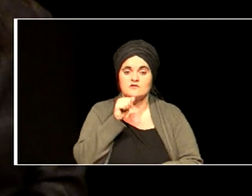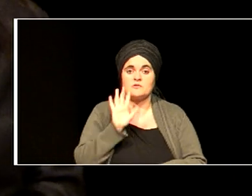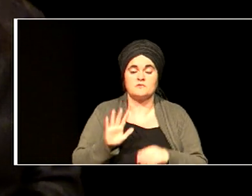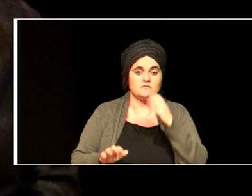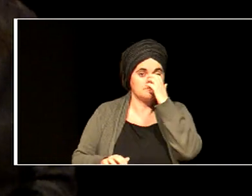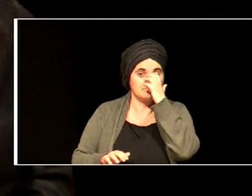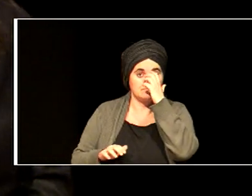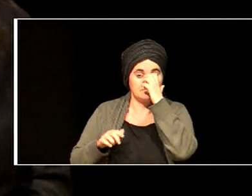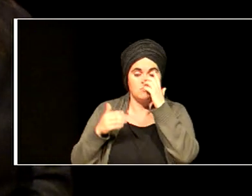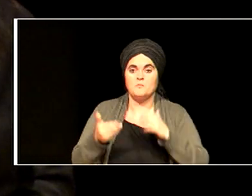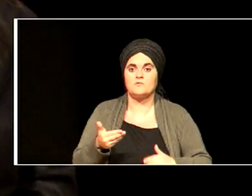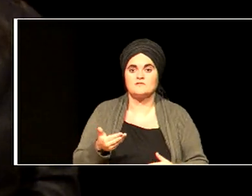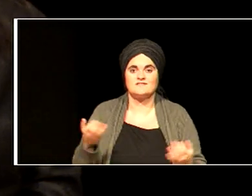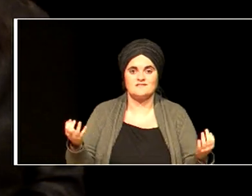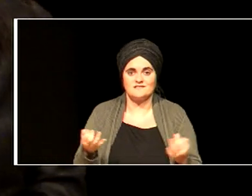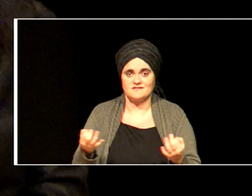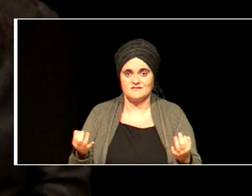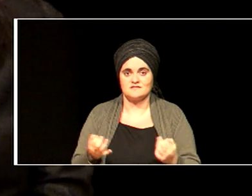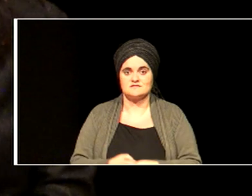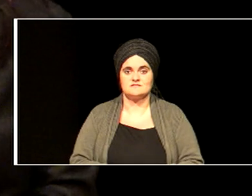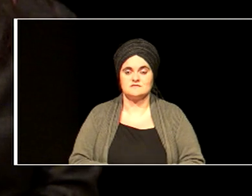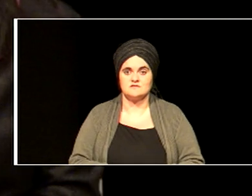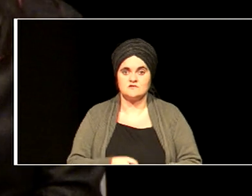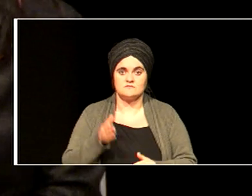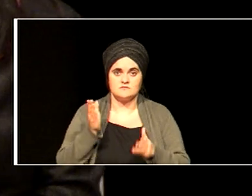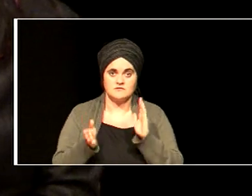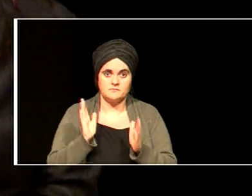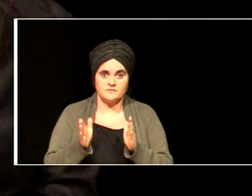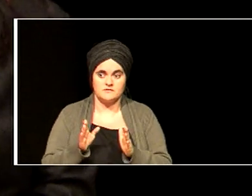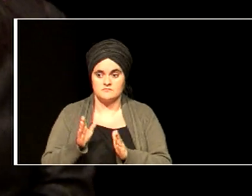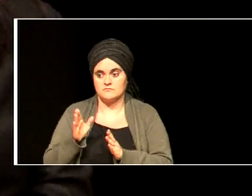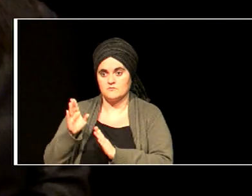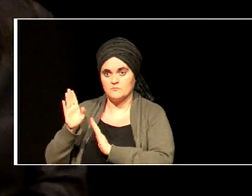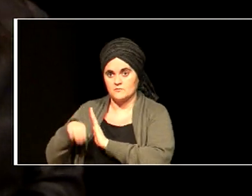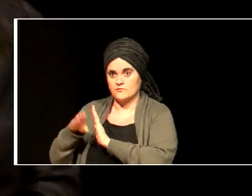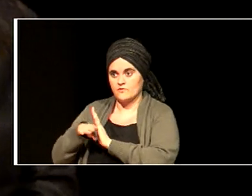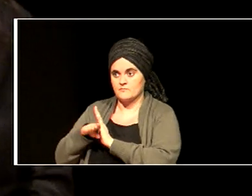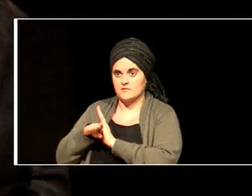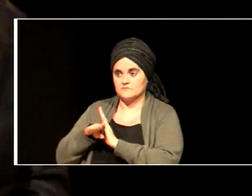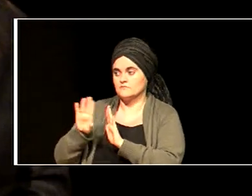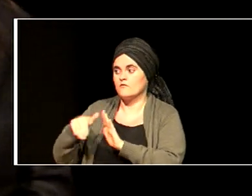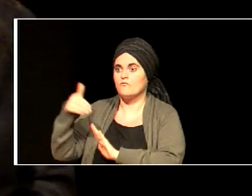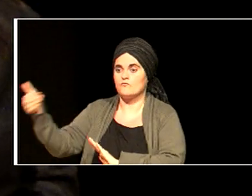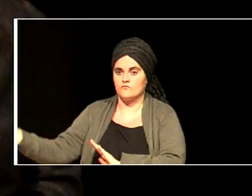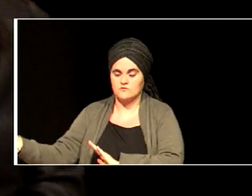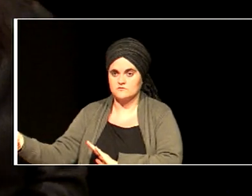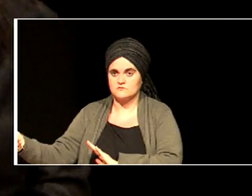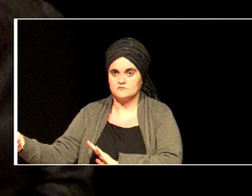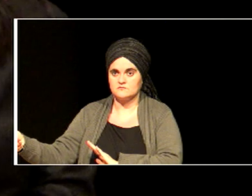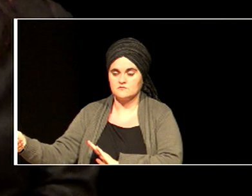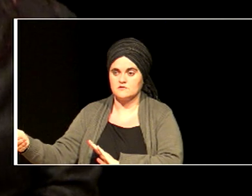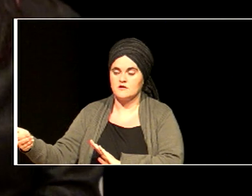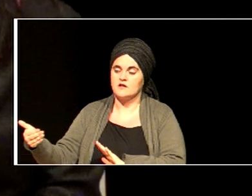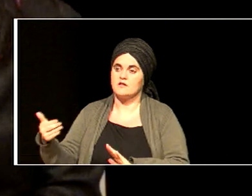importante es que cuando la terapeuta de OSATUS, que es un agente externo. Entra Soloarte, ya es un